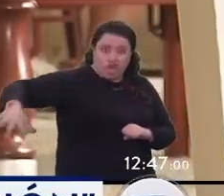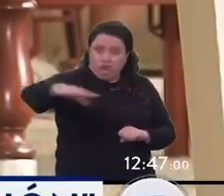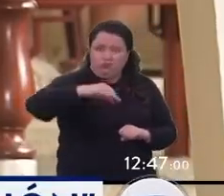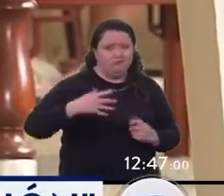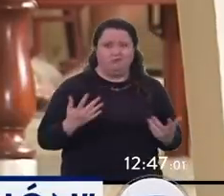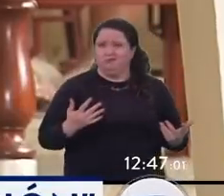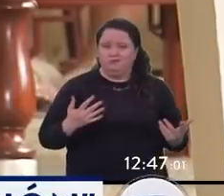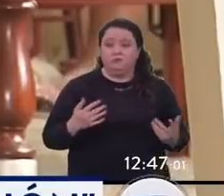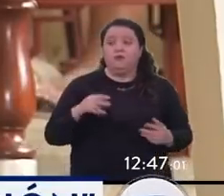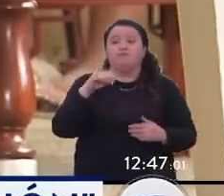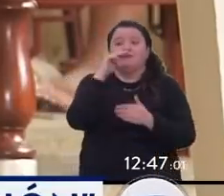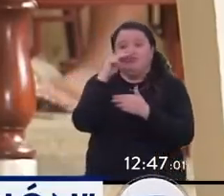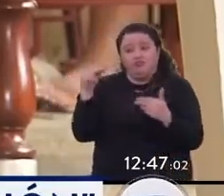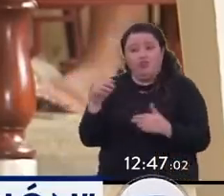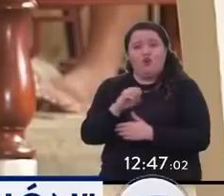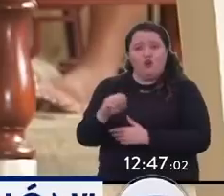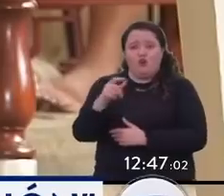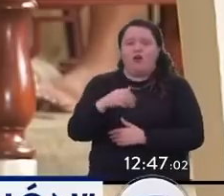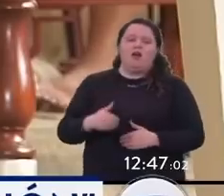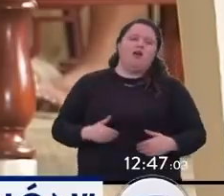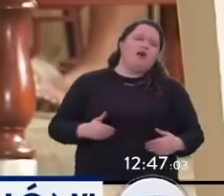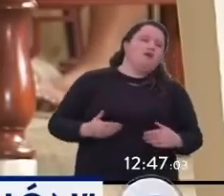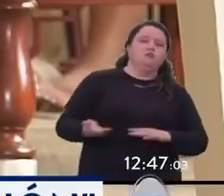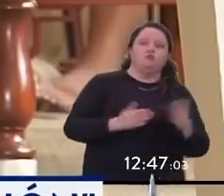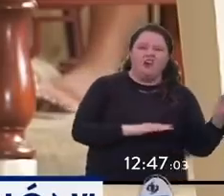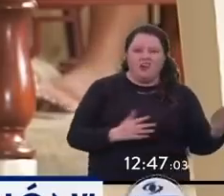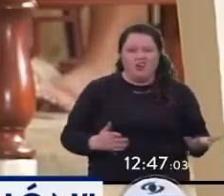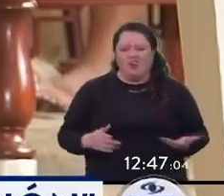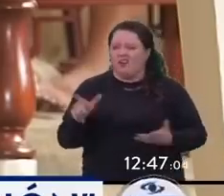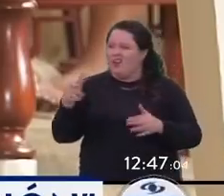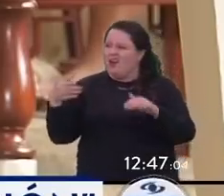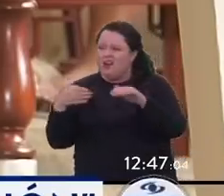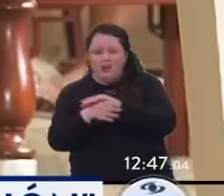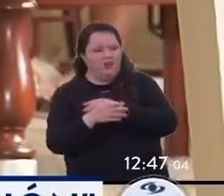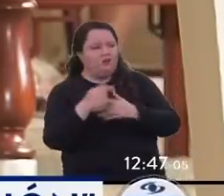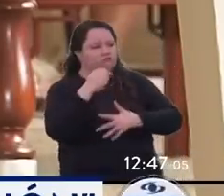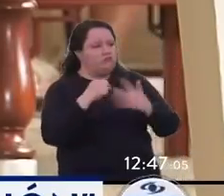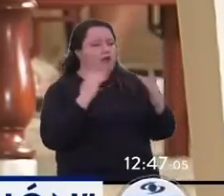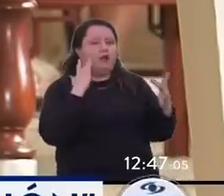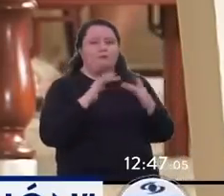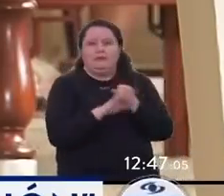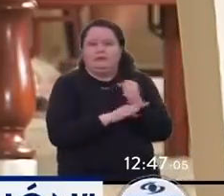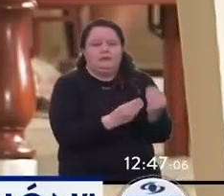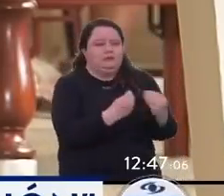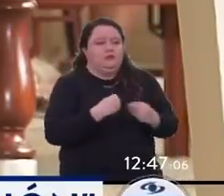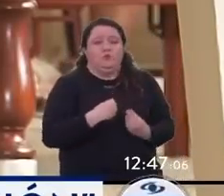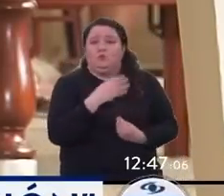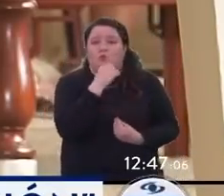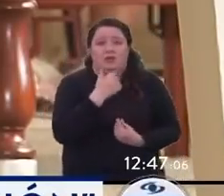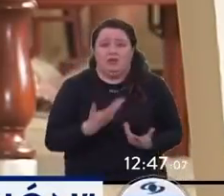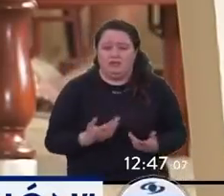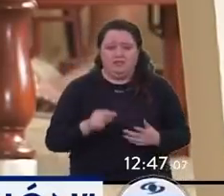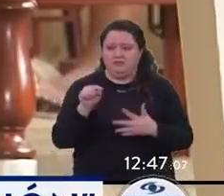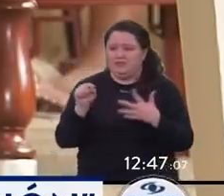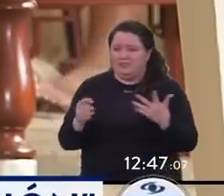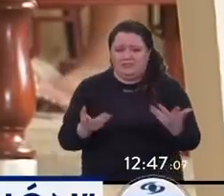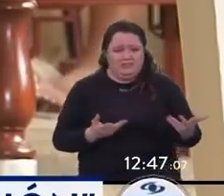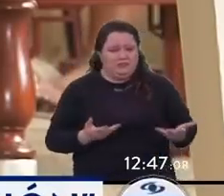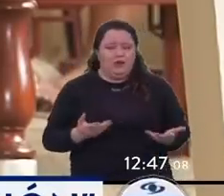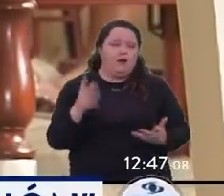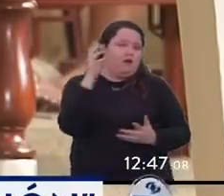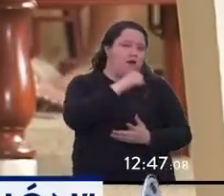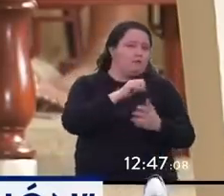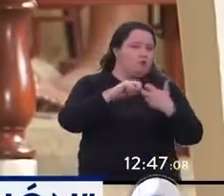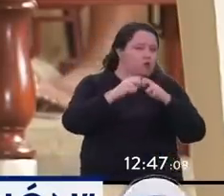nuestro país niños y niñas mueran de hambre, que la gente no tenga acceso a condiciones básicas, pues ahí hay un